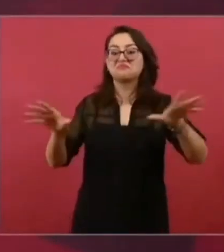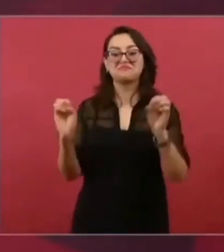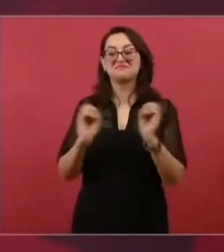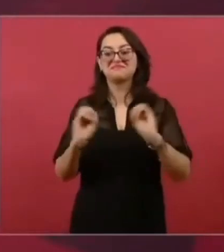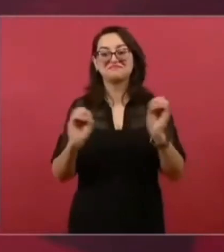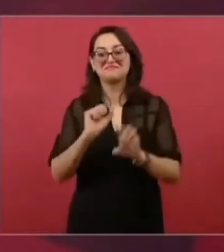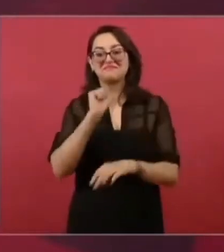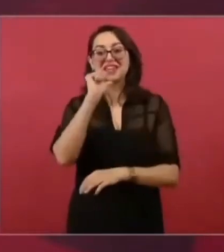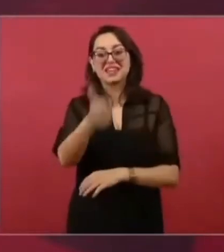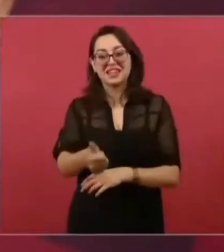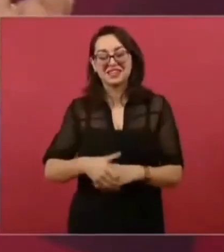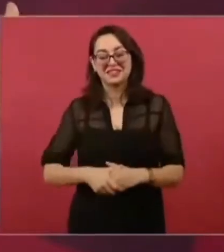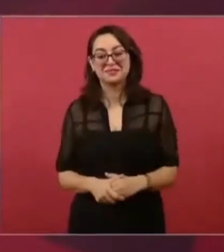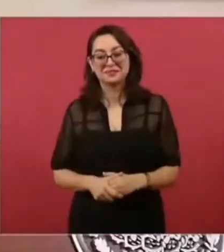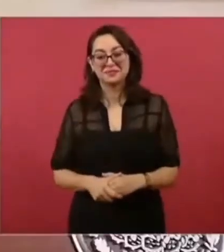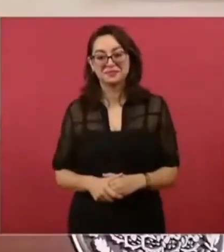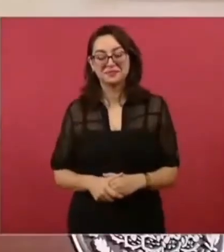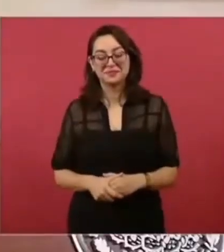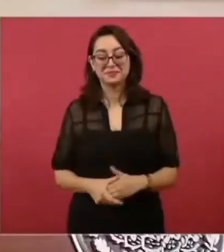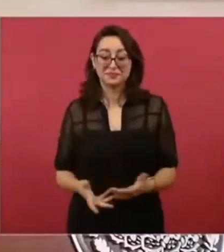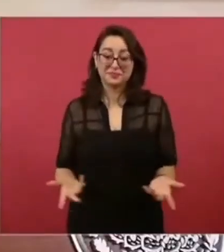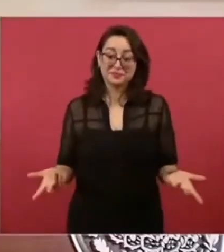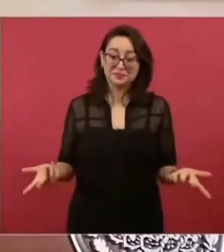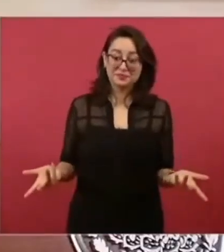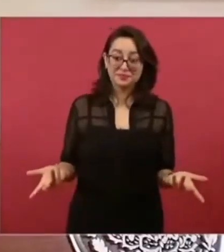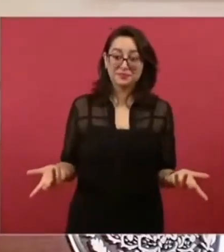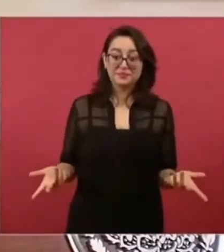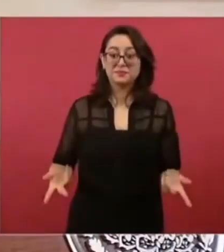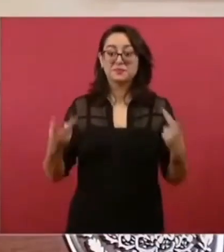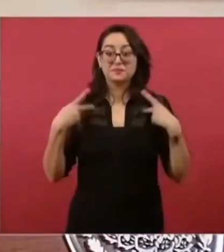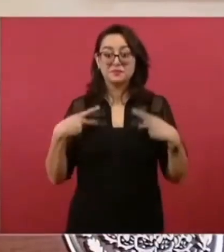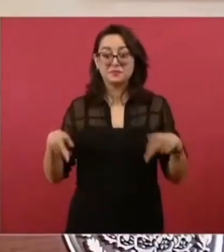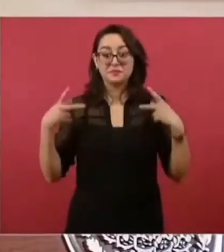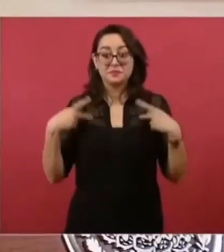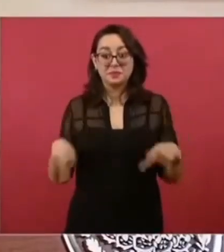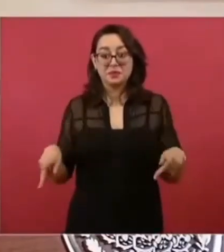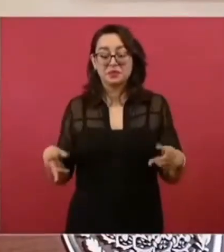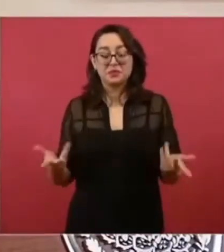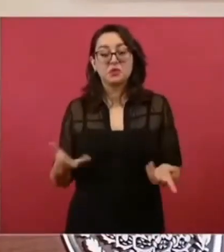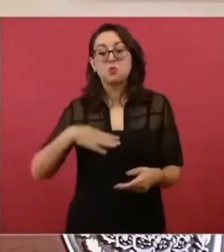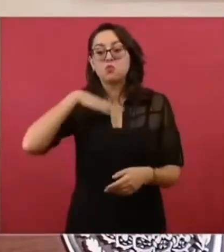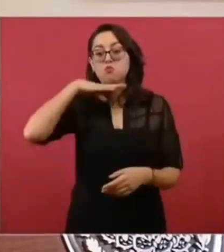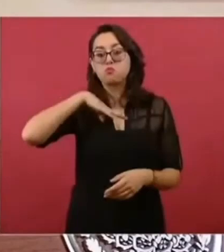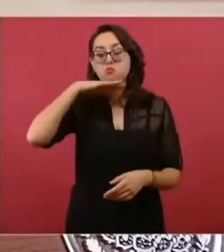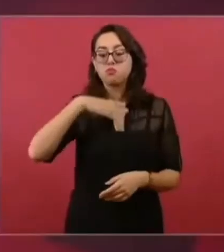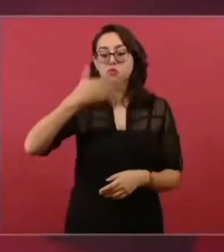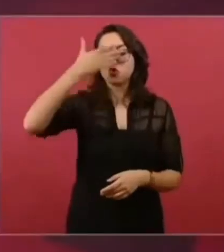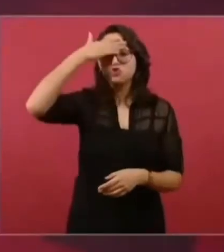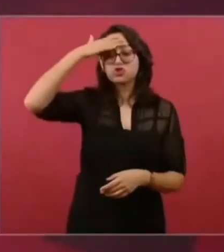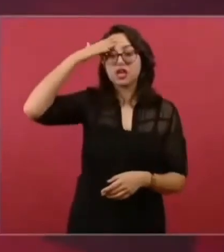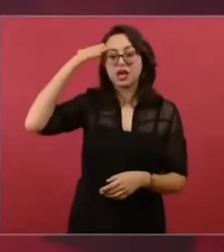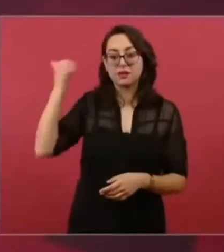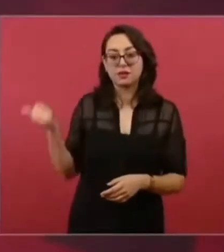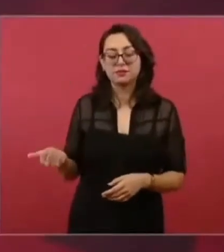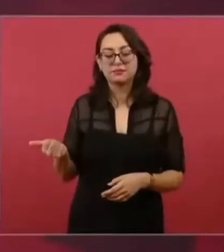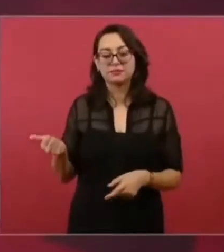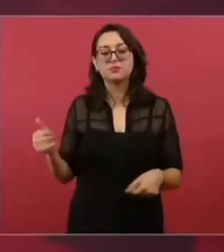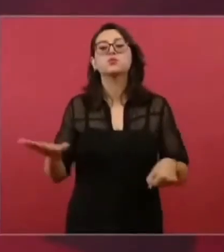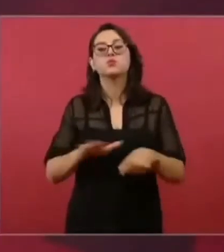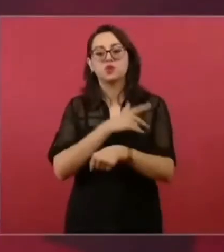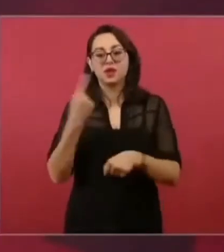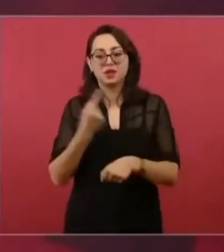Y mucha gente no se entera por